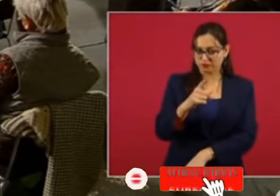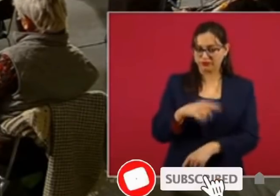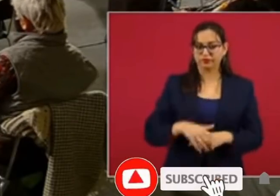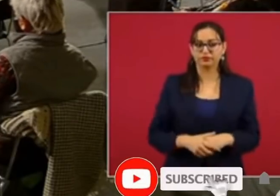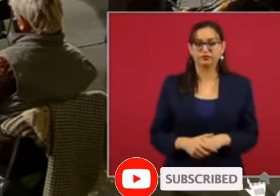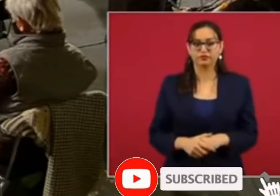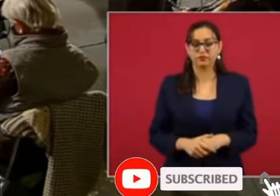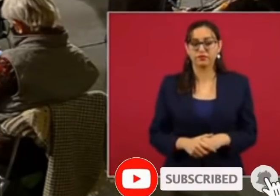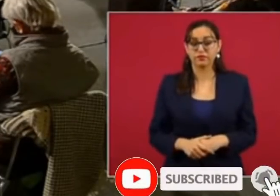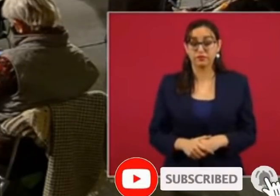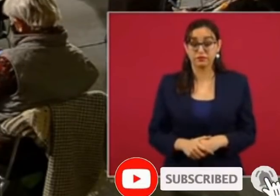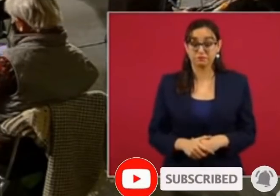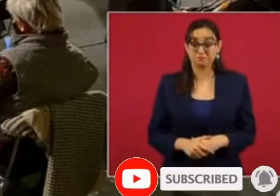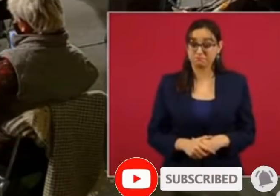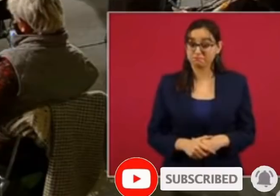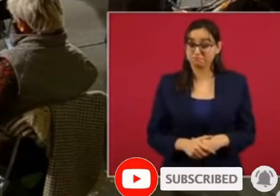Desde luego que fue una violación